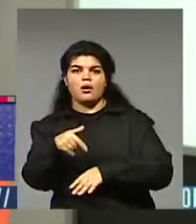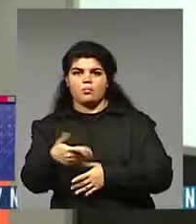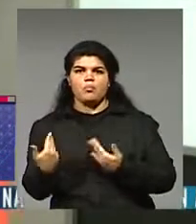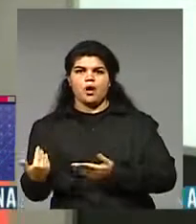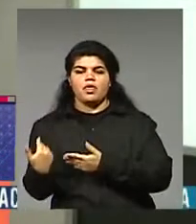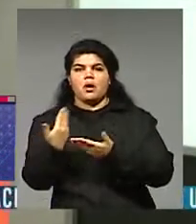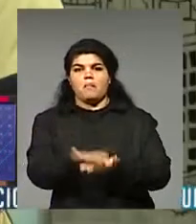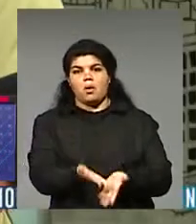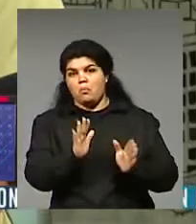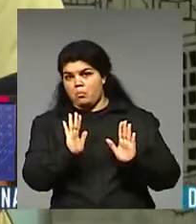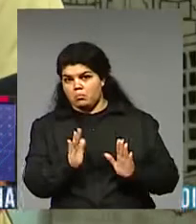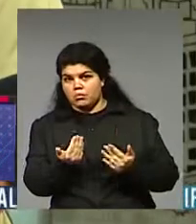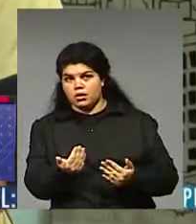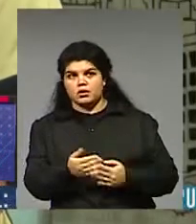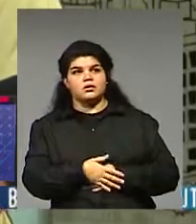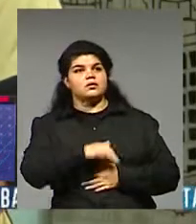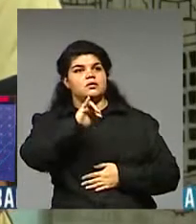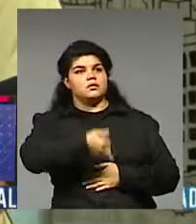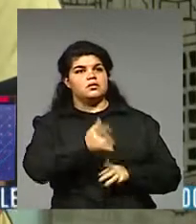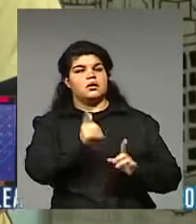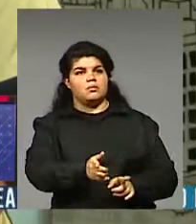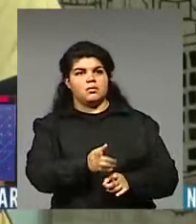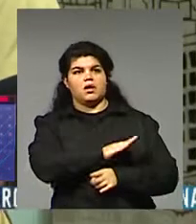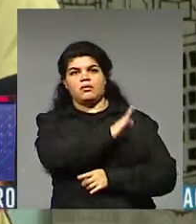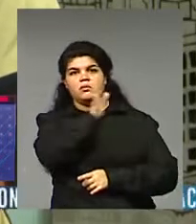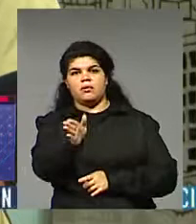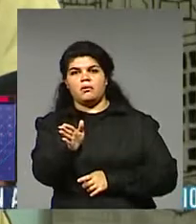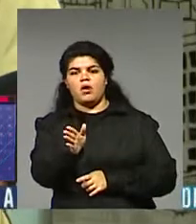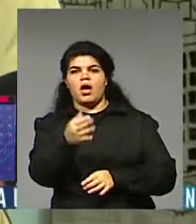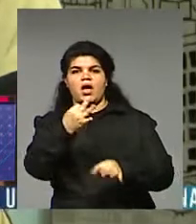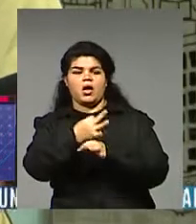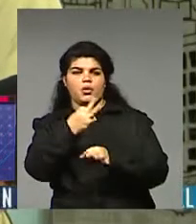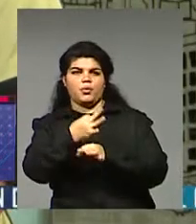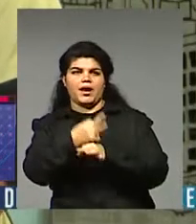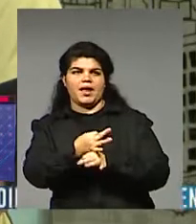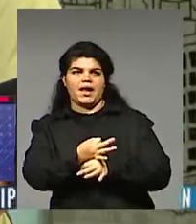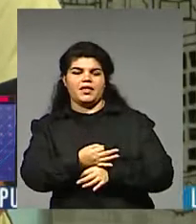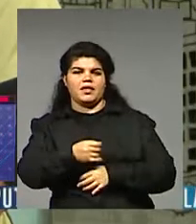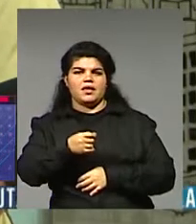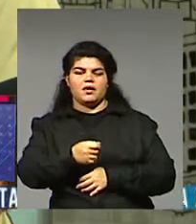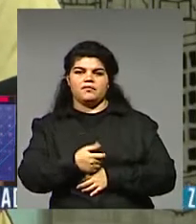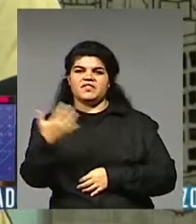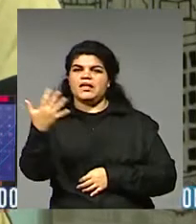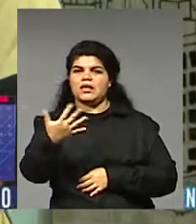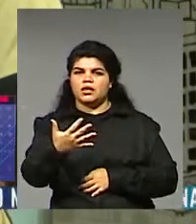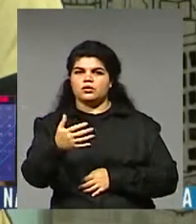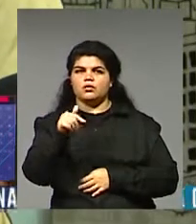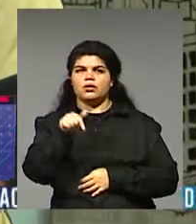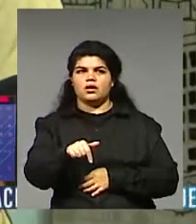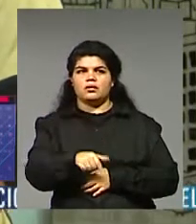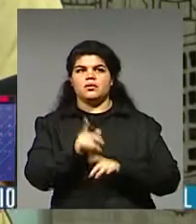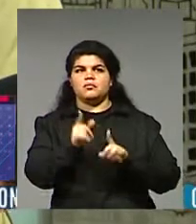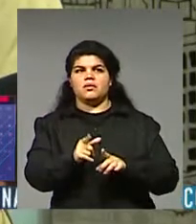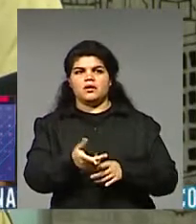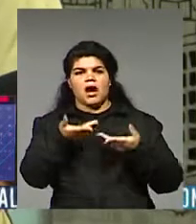mostrarles esa inquietud a ustedes, ¿no? Sí, hacemos charlas también a escuelas con los chicos de quinto año que cursan la materia clínica de